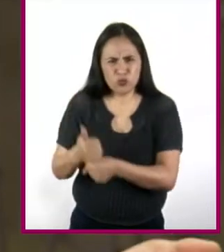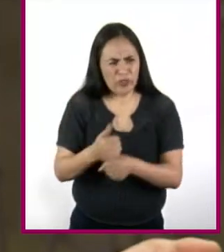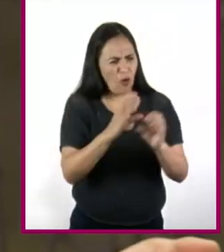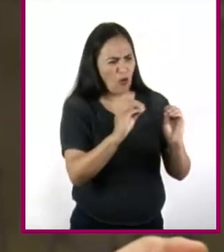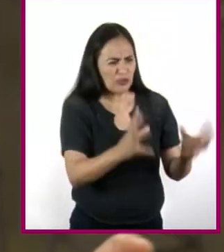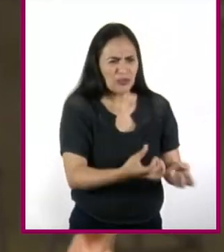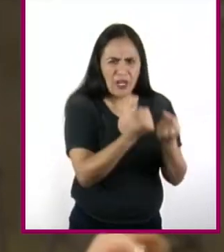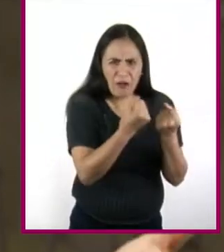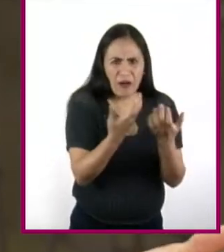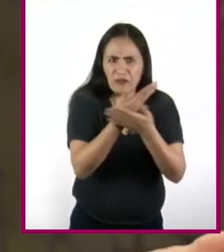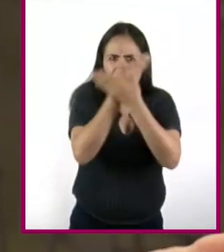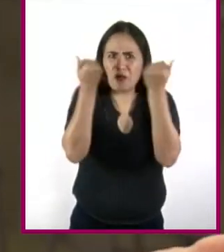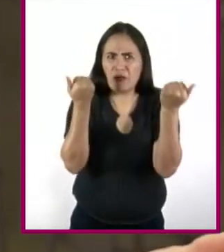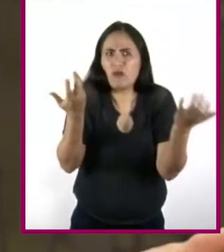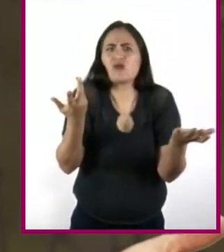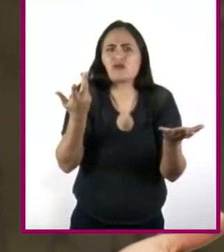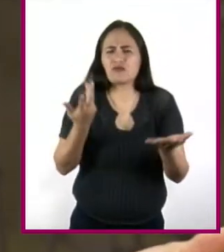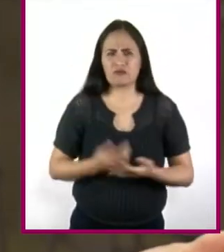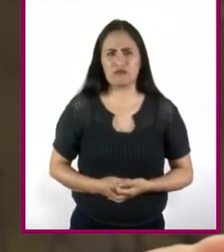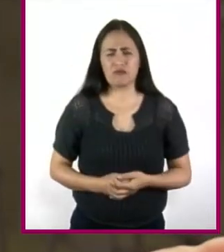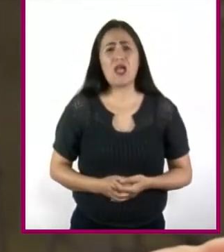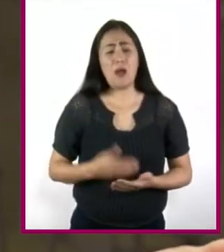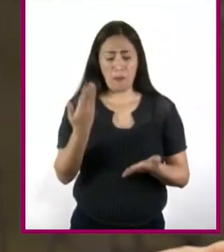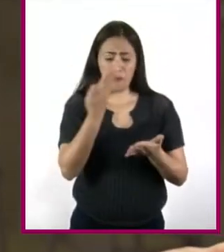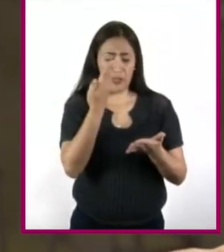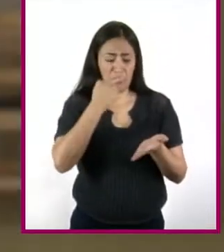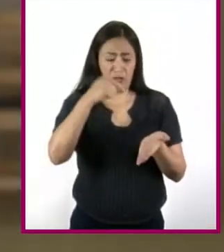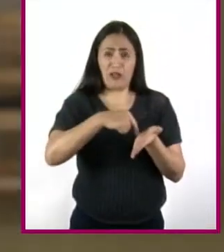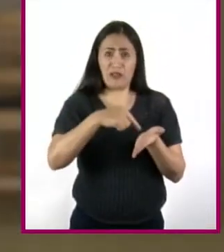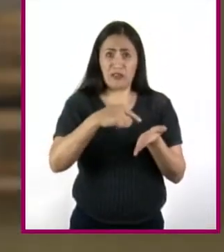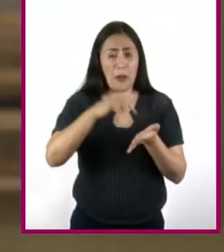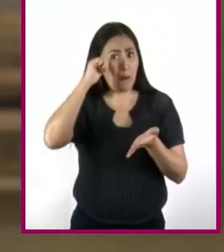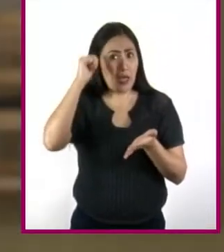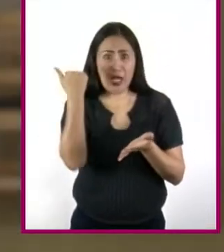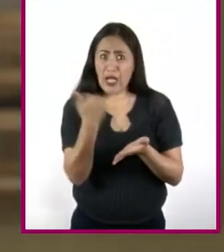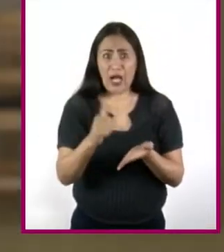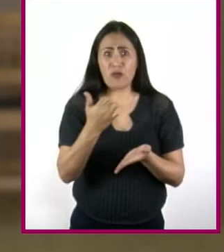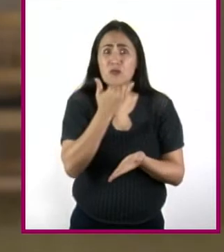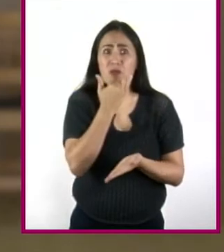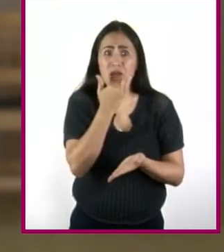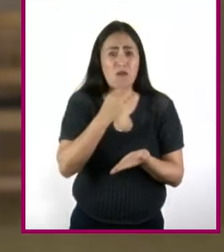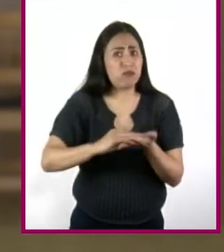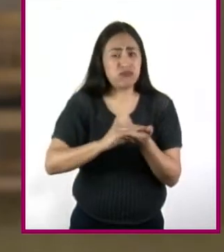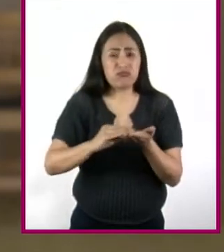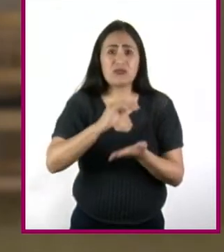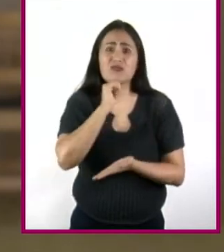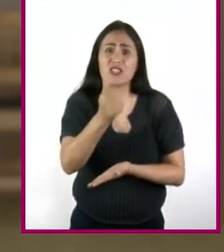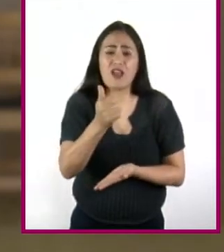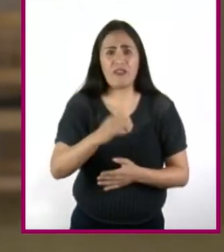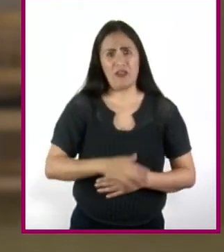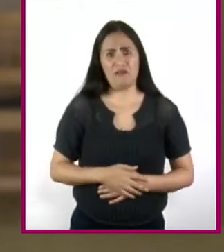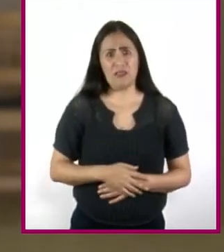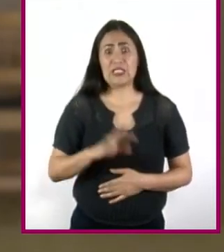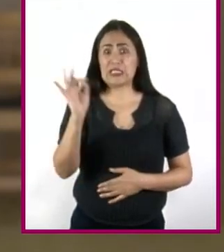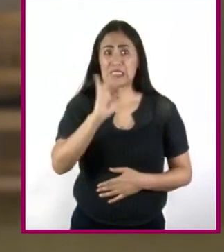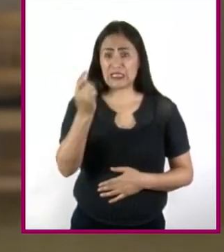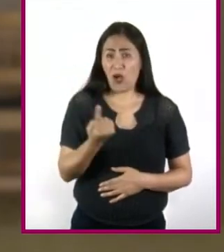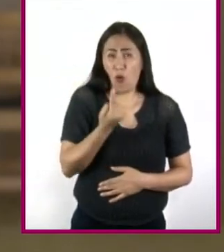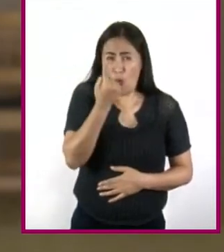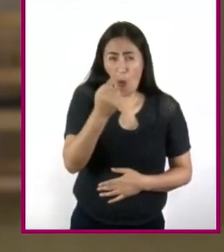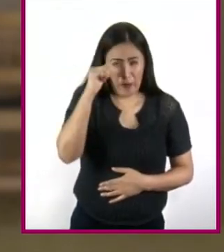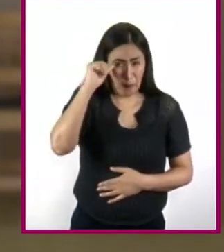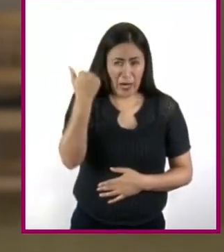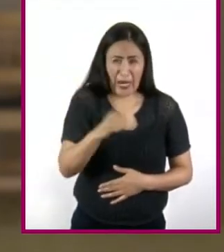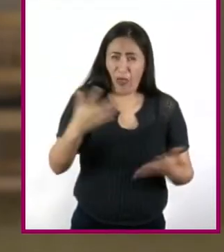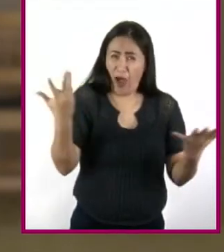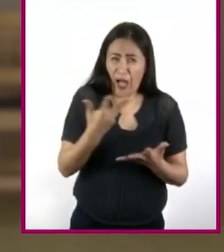que la Biblia dice que hay ciertos pecados que no serán perdonados. Y supongo que el punto es que si cometes alguno de esos pecados